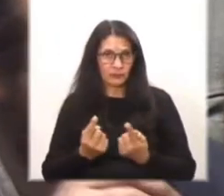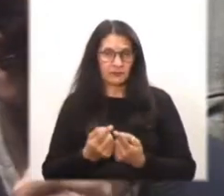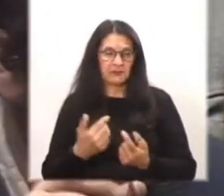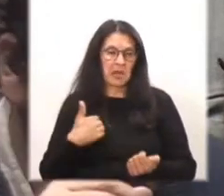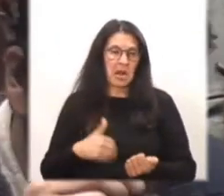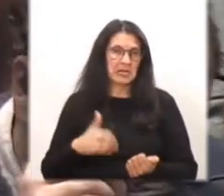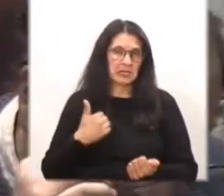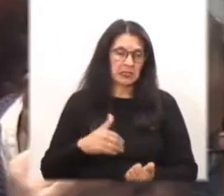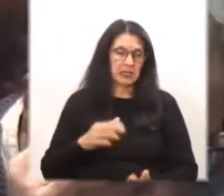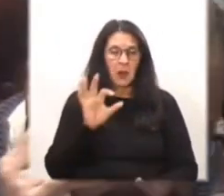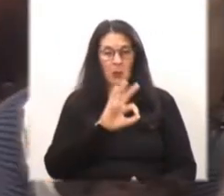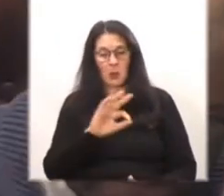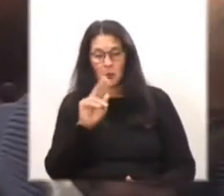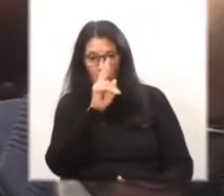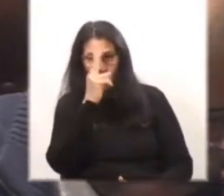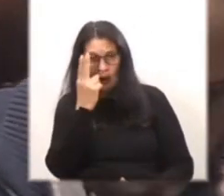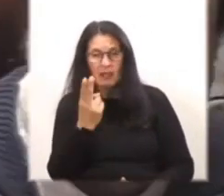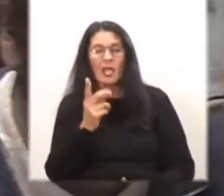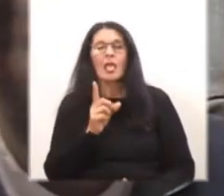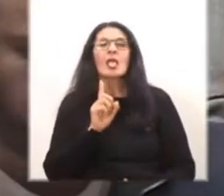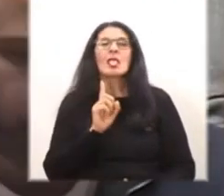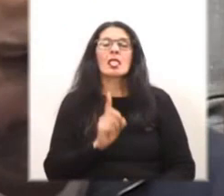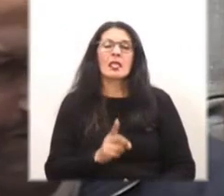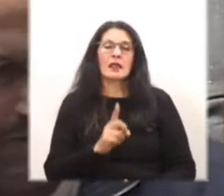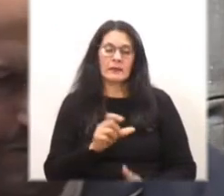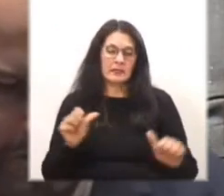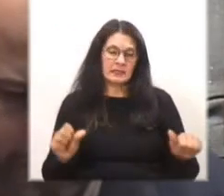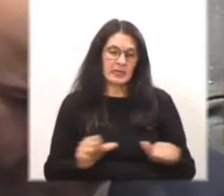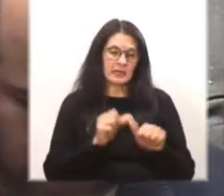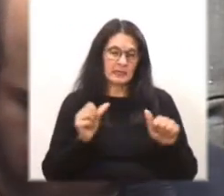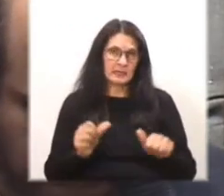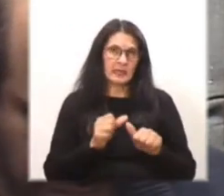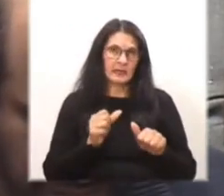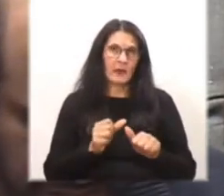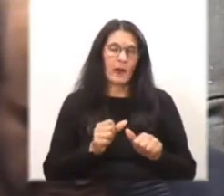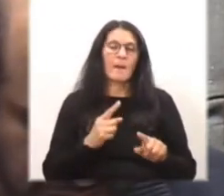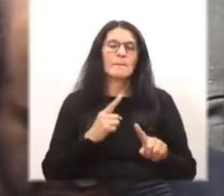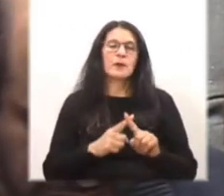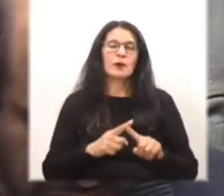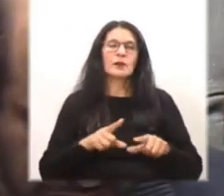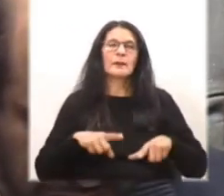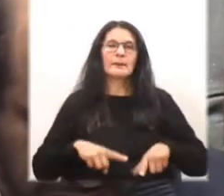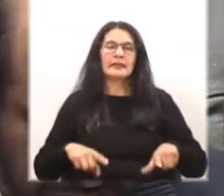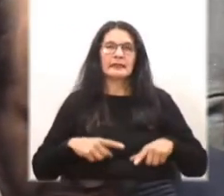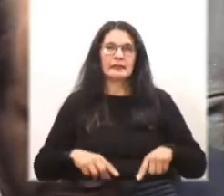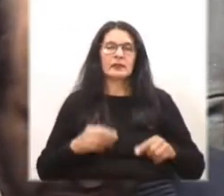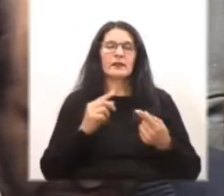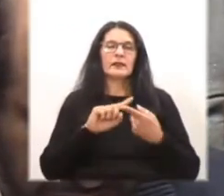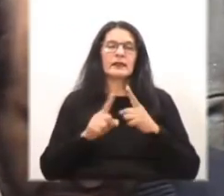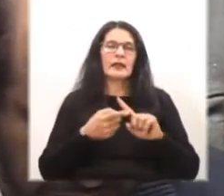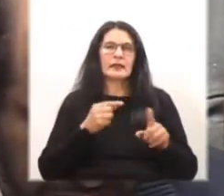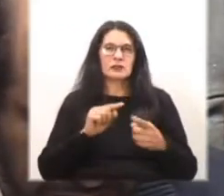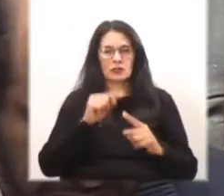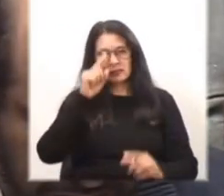Argentina o Uruguay, debe ser efectuada a través de los respectivos Ministerios de Relaciones